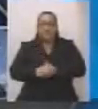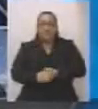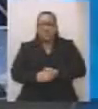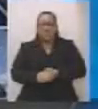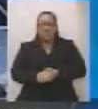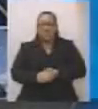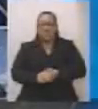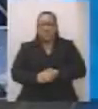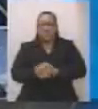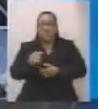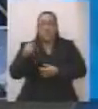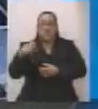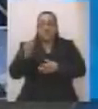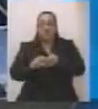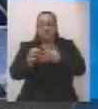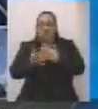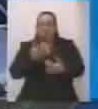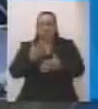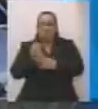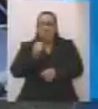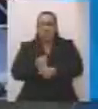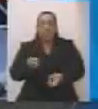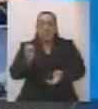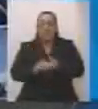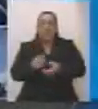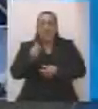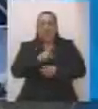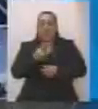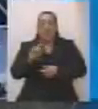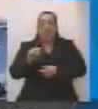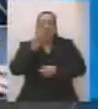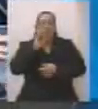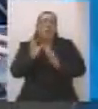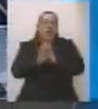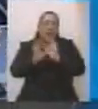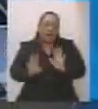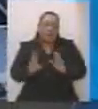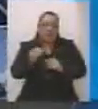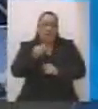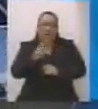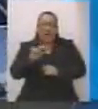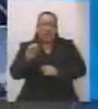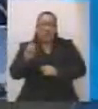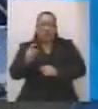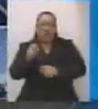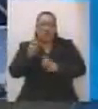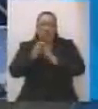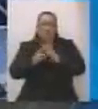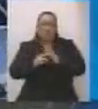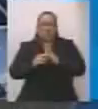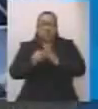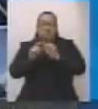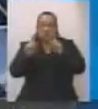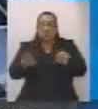se necesita más bien más mano de obra para producir arroz, y si la producción se deriva del arroz a los programas de